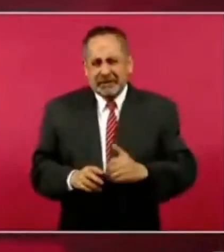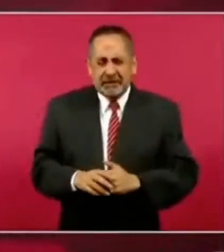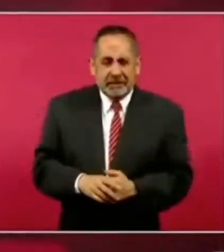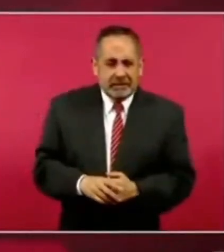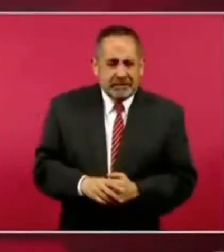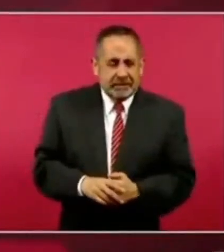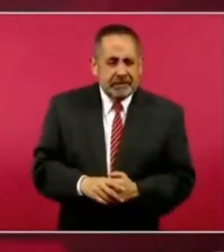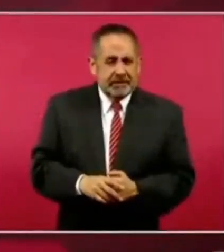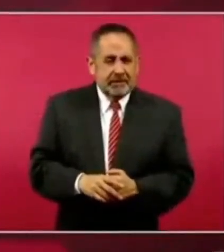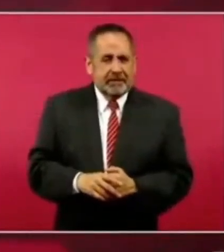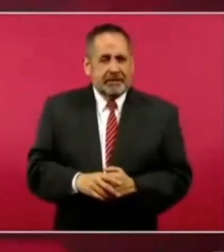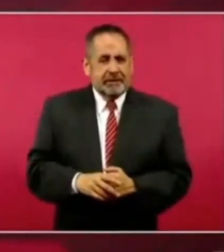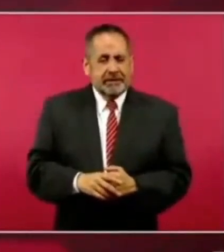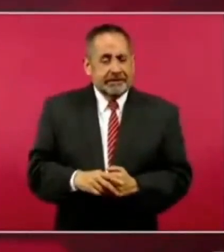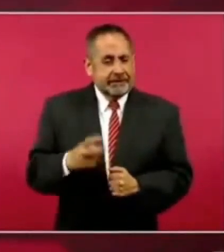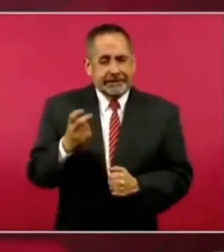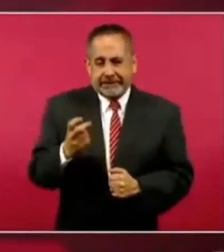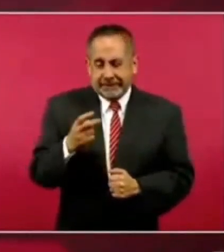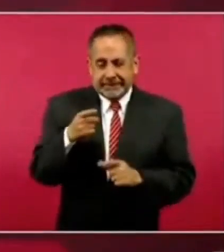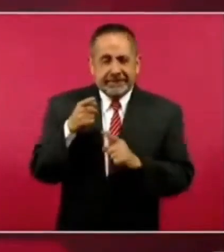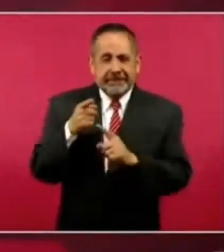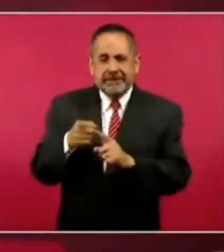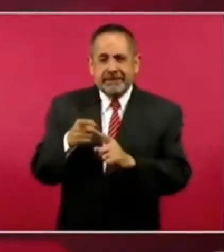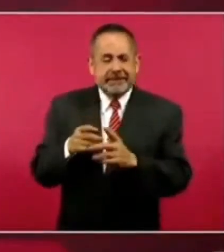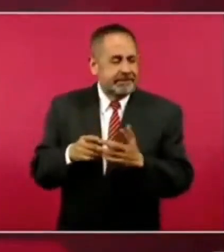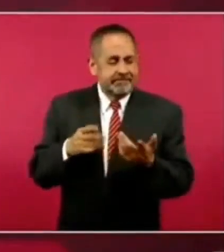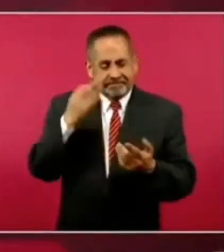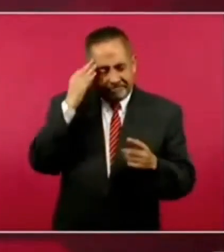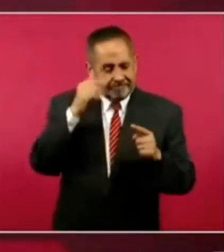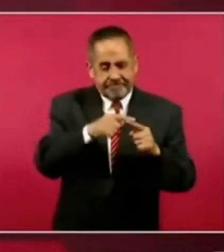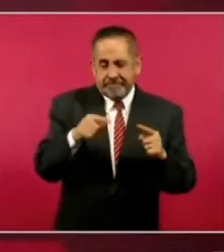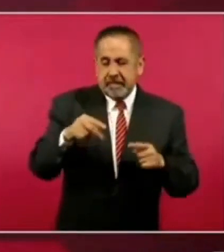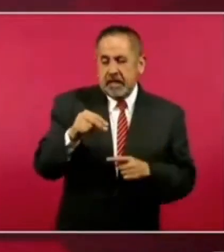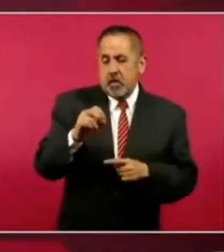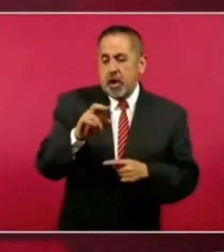Eso es lo que fracasó.